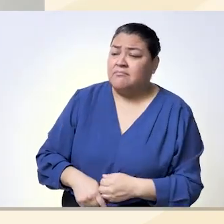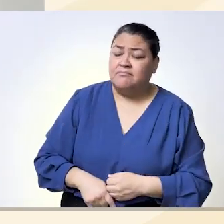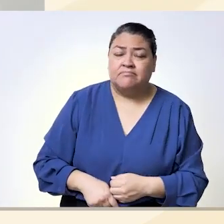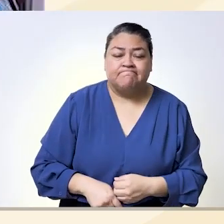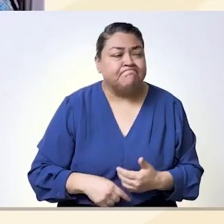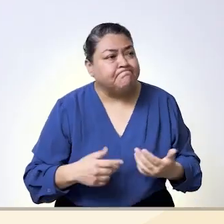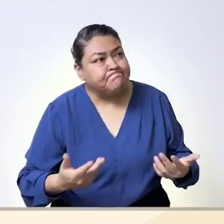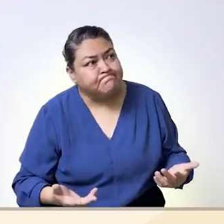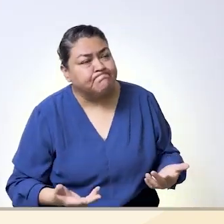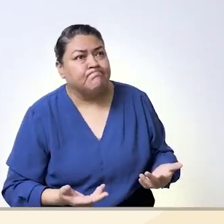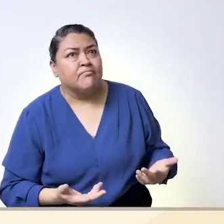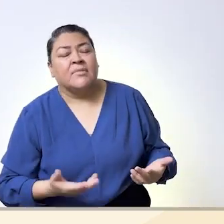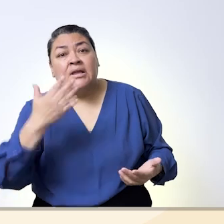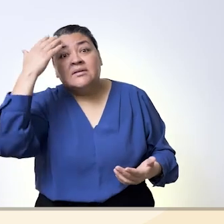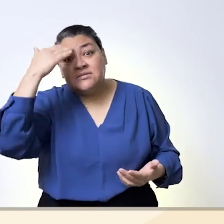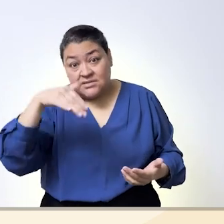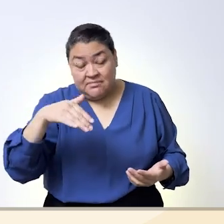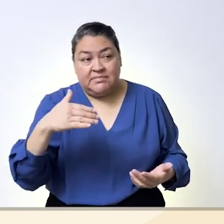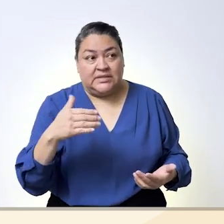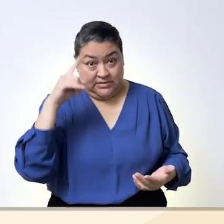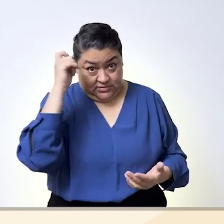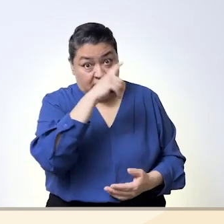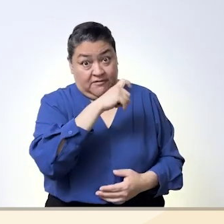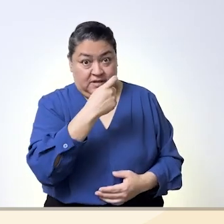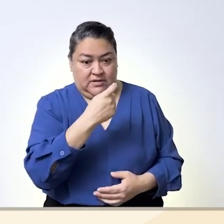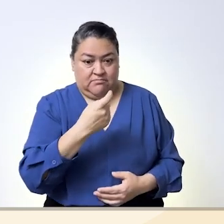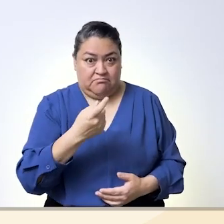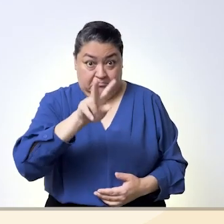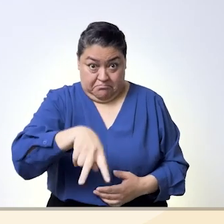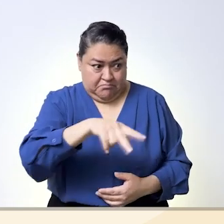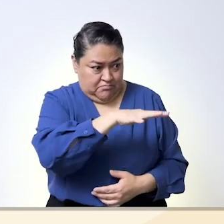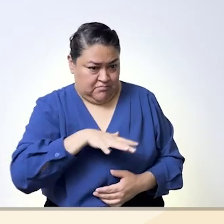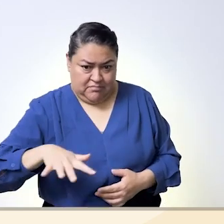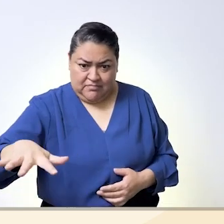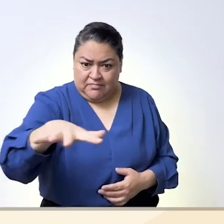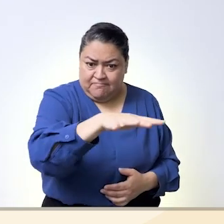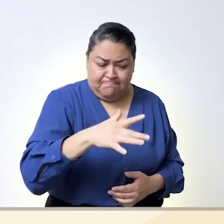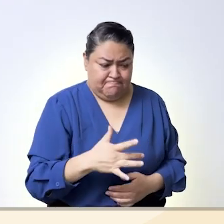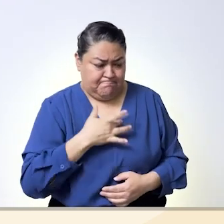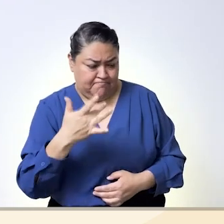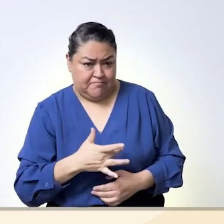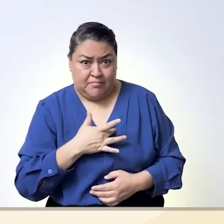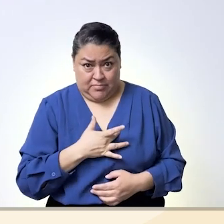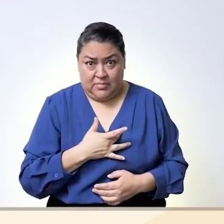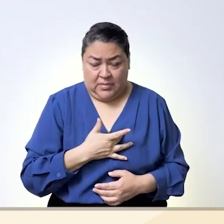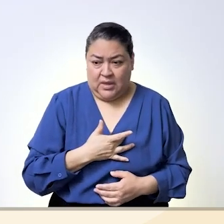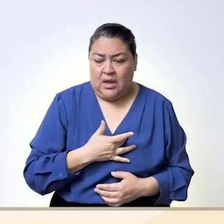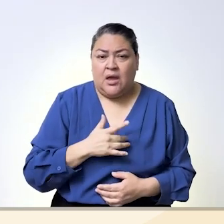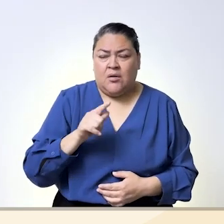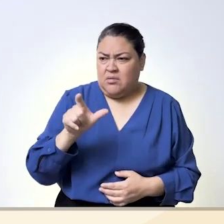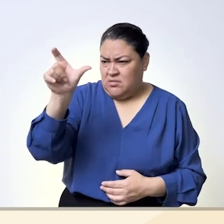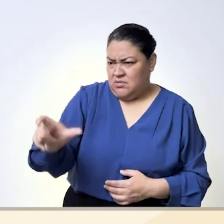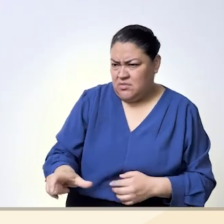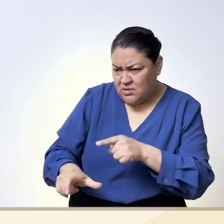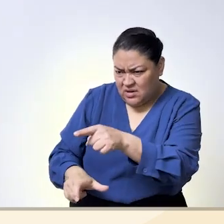Mayne? Pues creo que es muy complejo, pero la realidad es que cada vez que hay